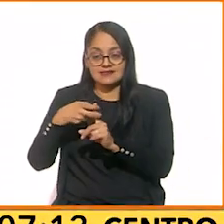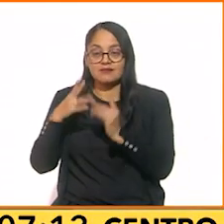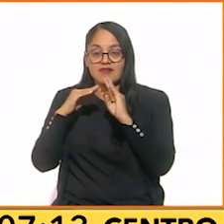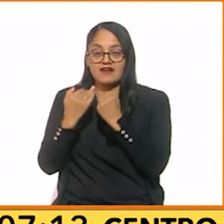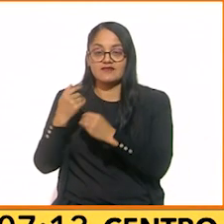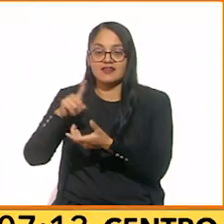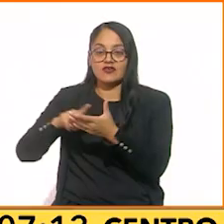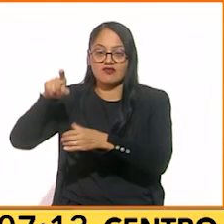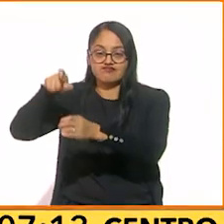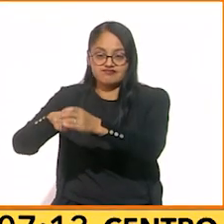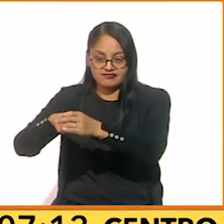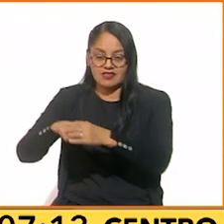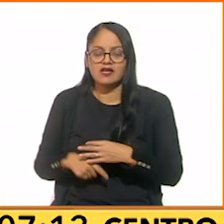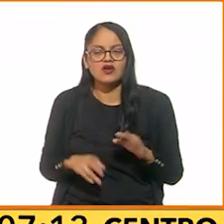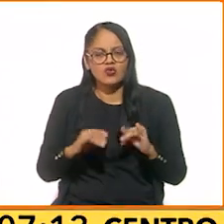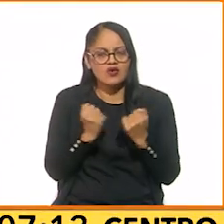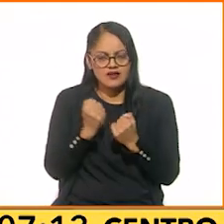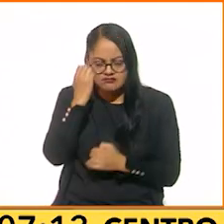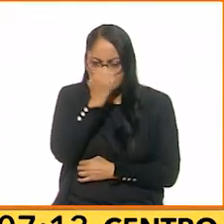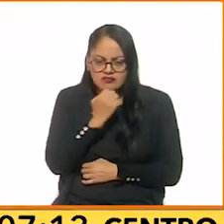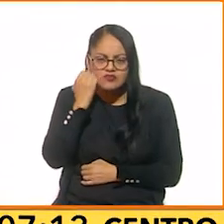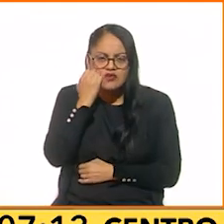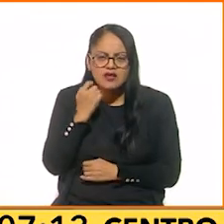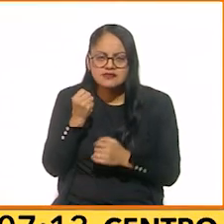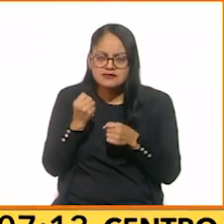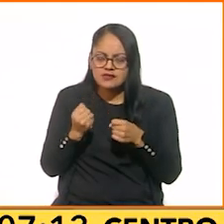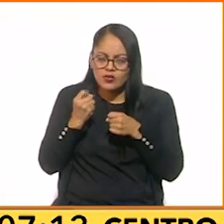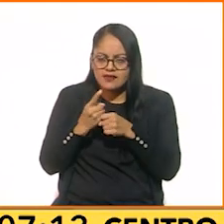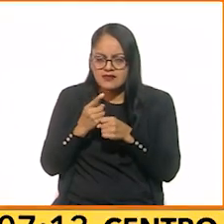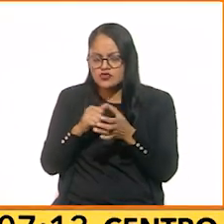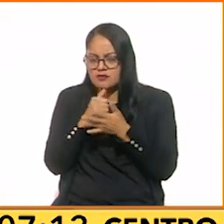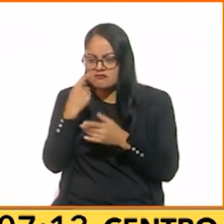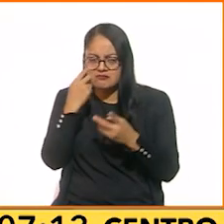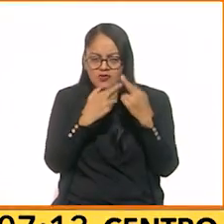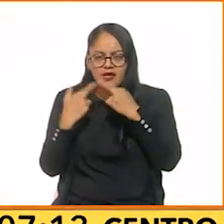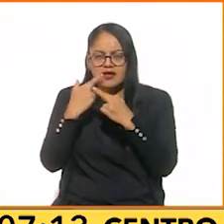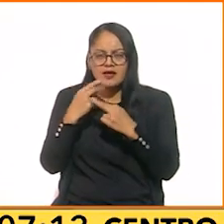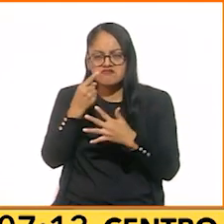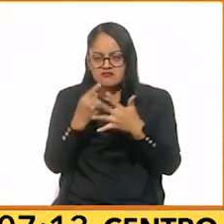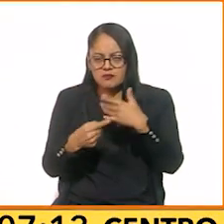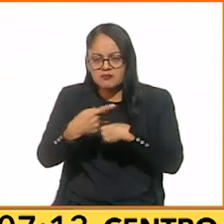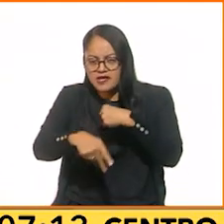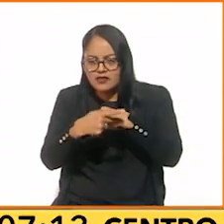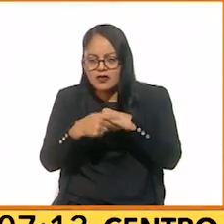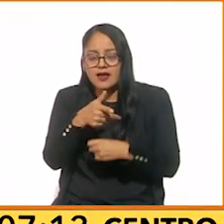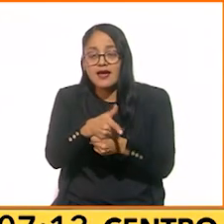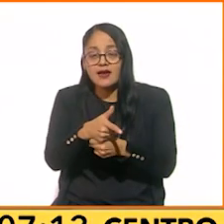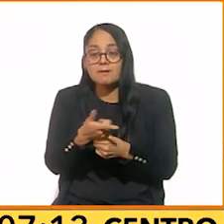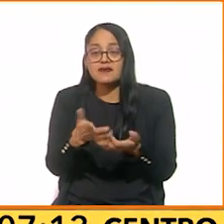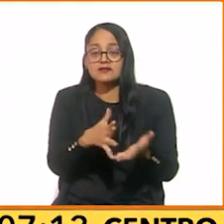estudio, en 2020, que hicimos con el Observatorio Ciudadano para la Seguridad, y yéndonos a los factores de riesgo, identificamos